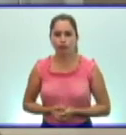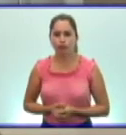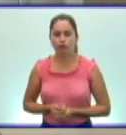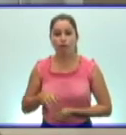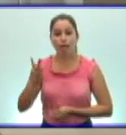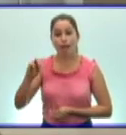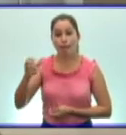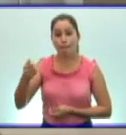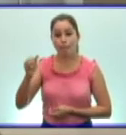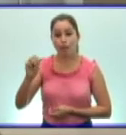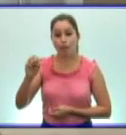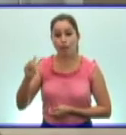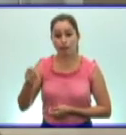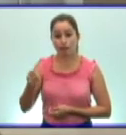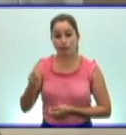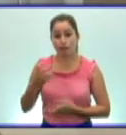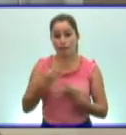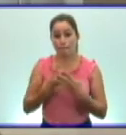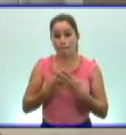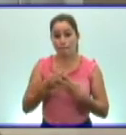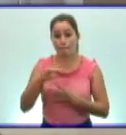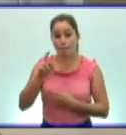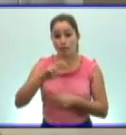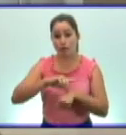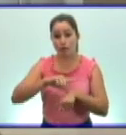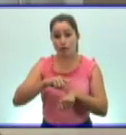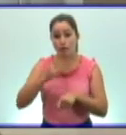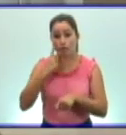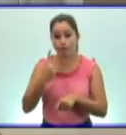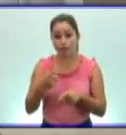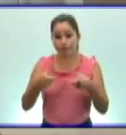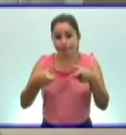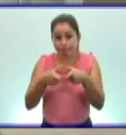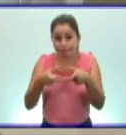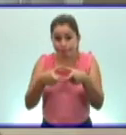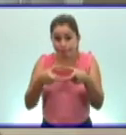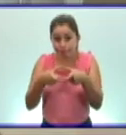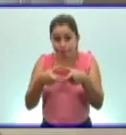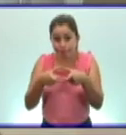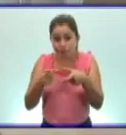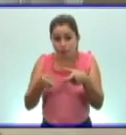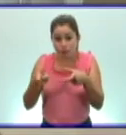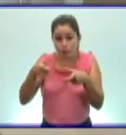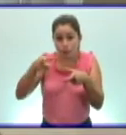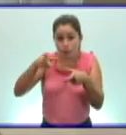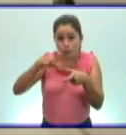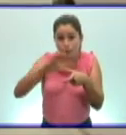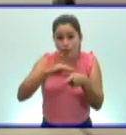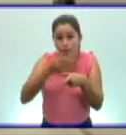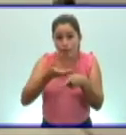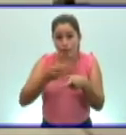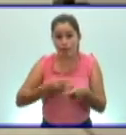masa del vidrio reloj donde vamos a añadir posteriormente la sustancia.